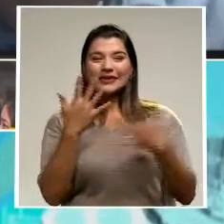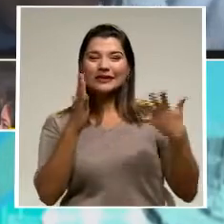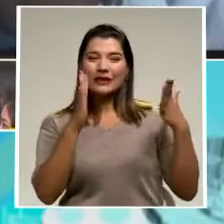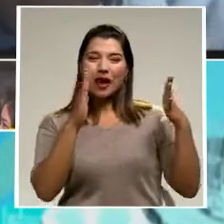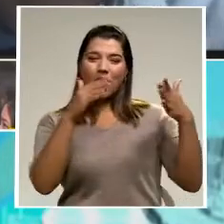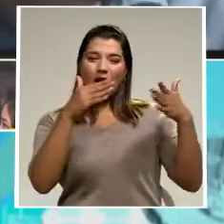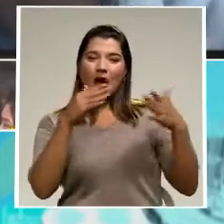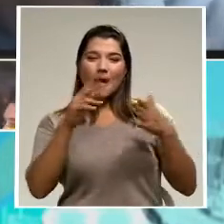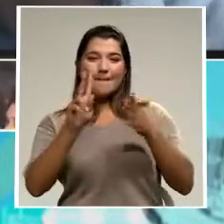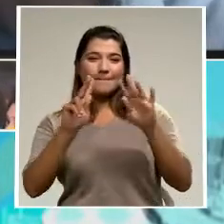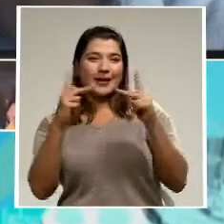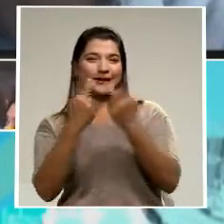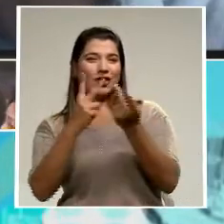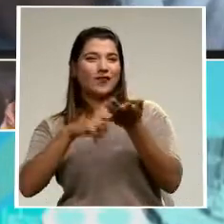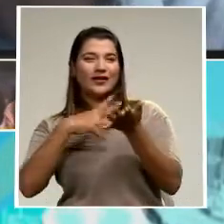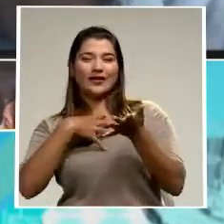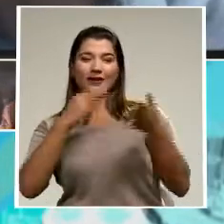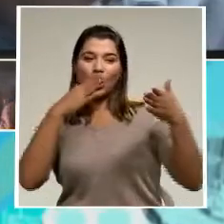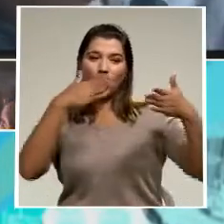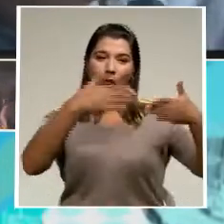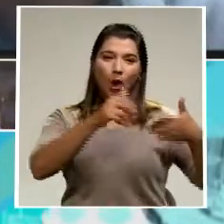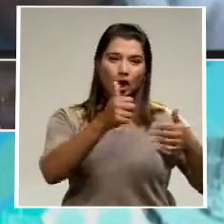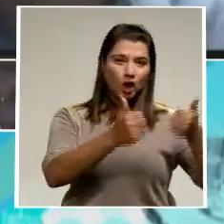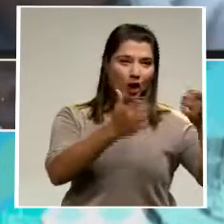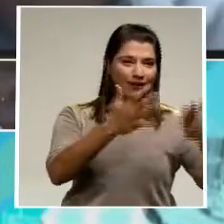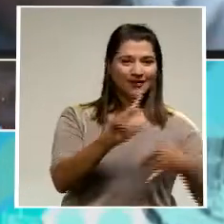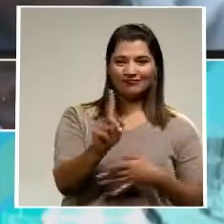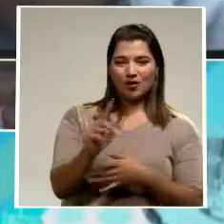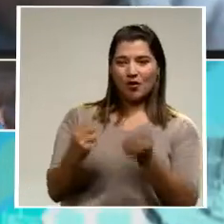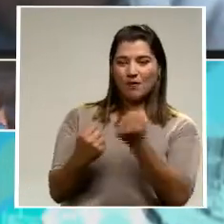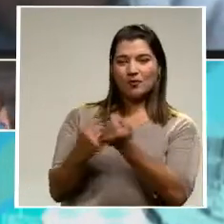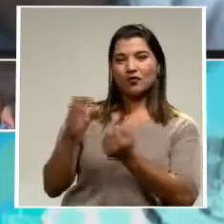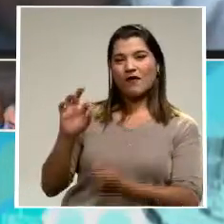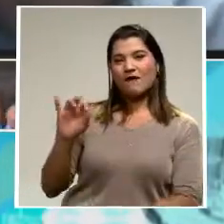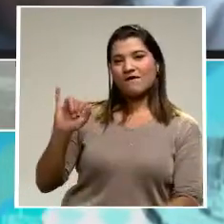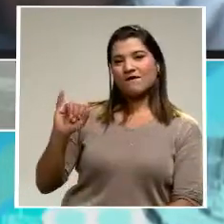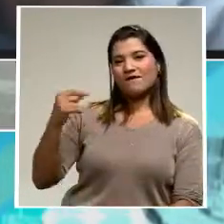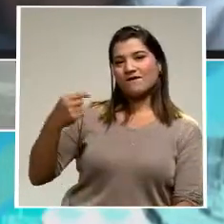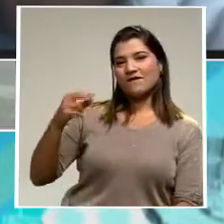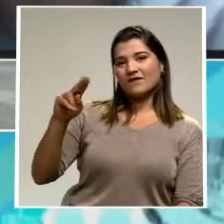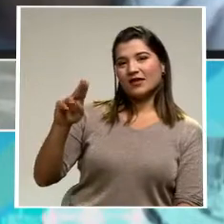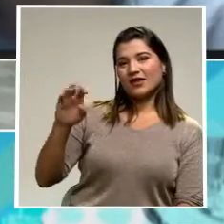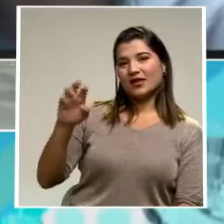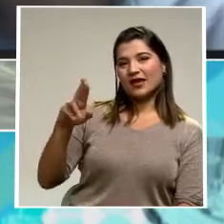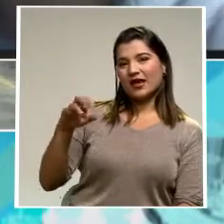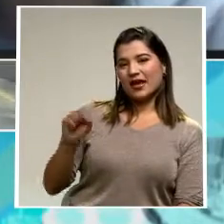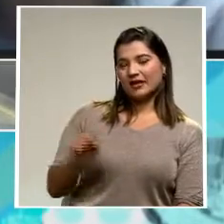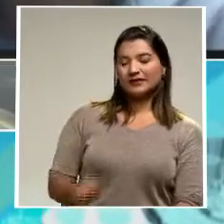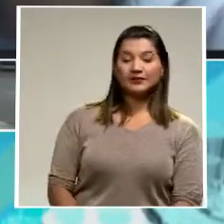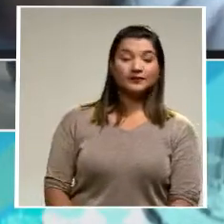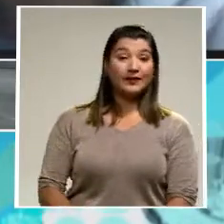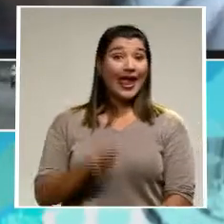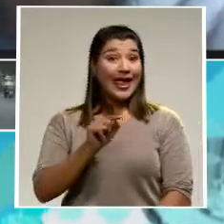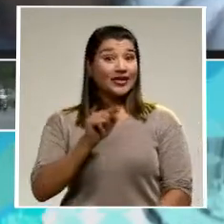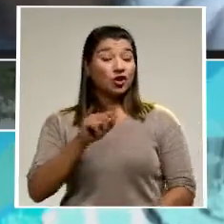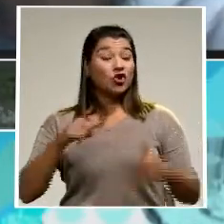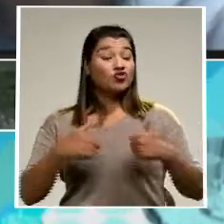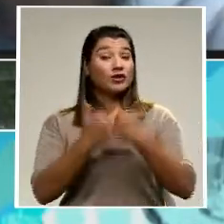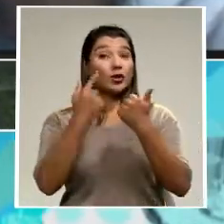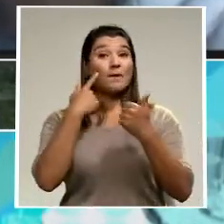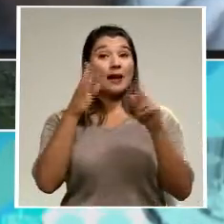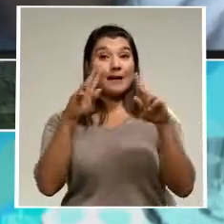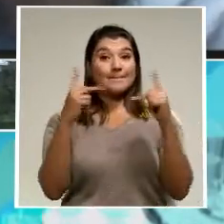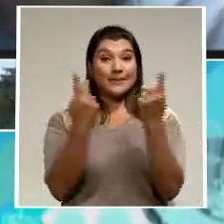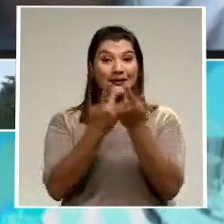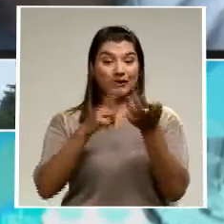que efectivamente no escogería a José María Figueres o alguna de las candidaturas que él propusiera necesariamente. Todo un reto para Liberación, porque por